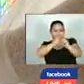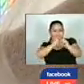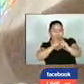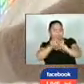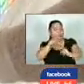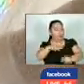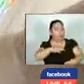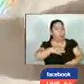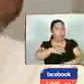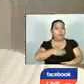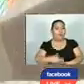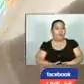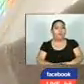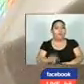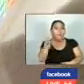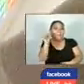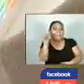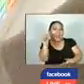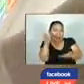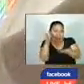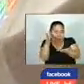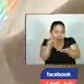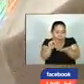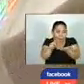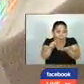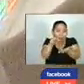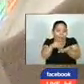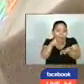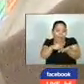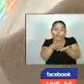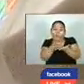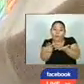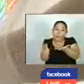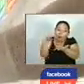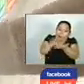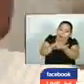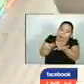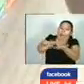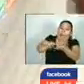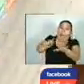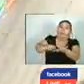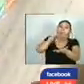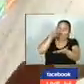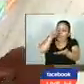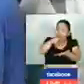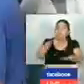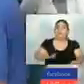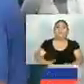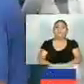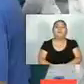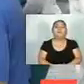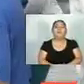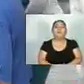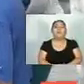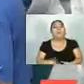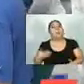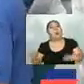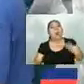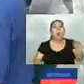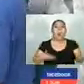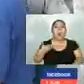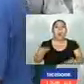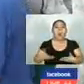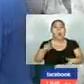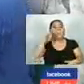alteración, trae pega. Le montan números. Entonces los números, le montan números acá. Es lo que hacemos nosotros. Por vender billetes de